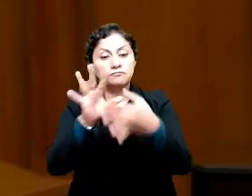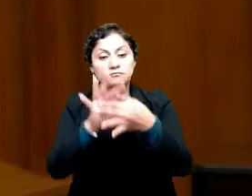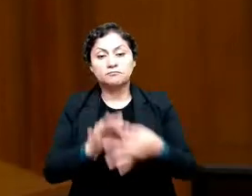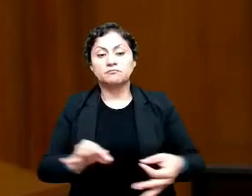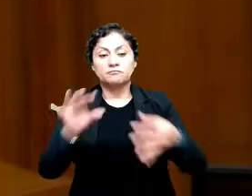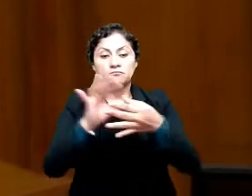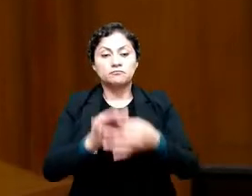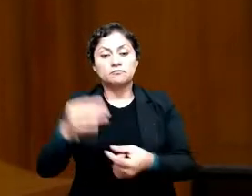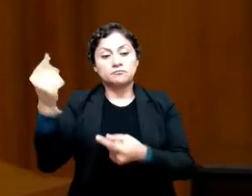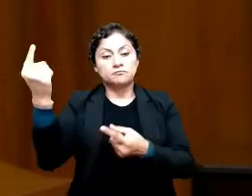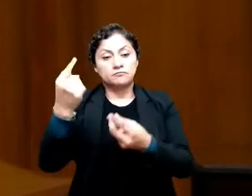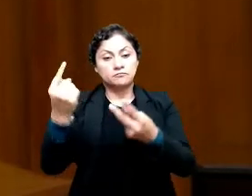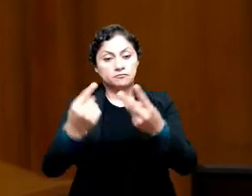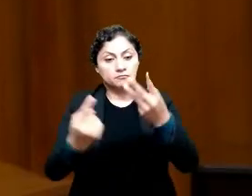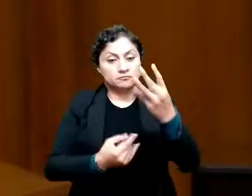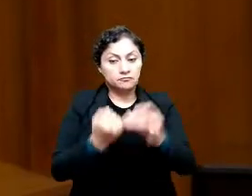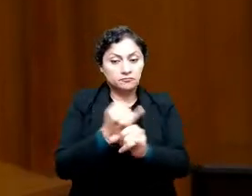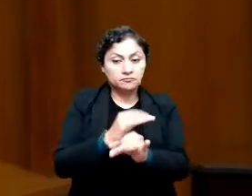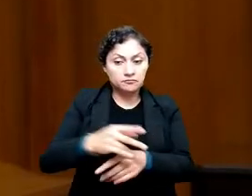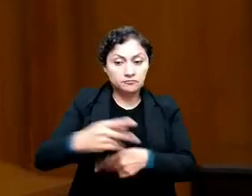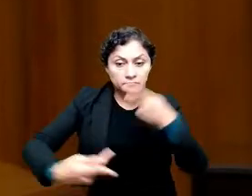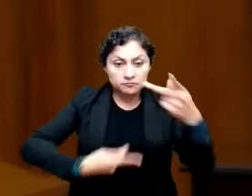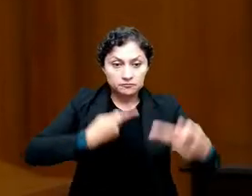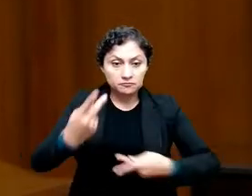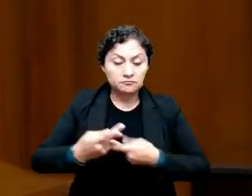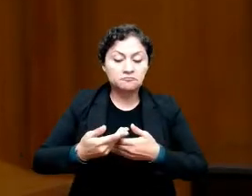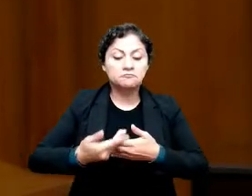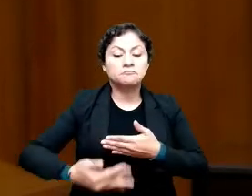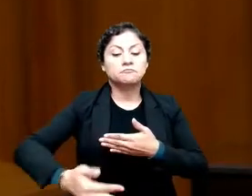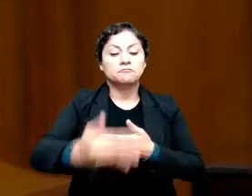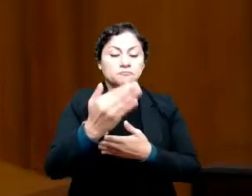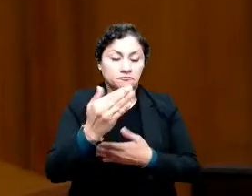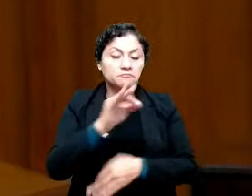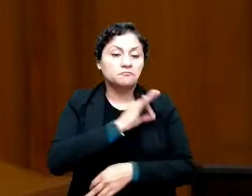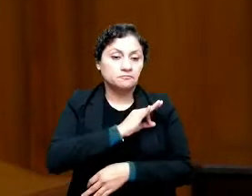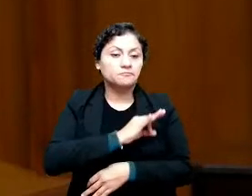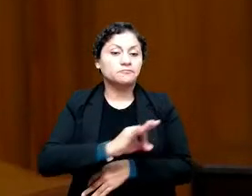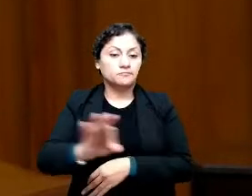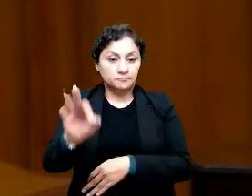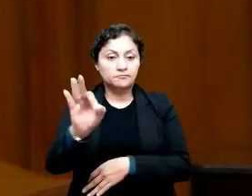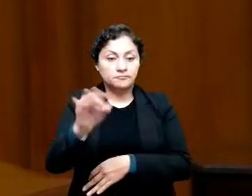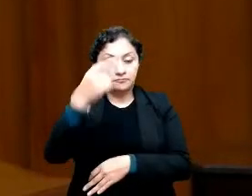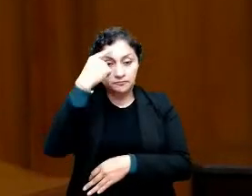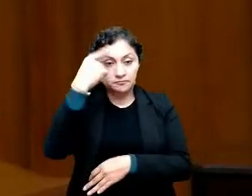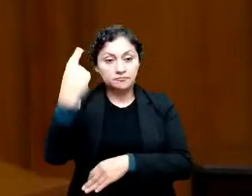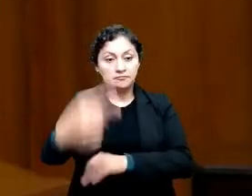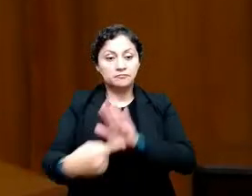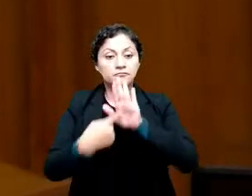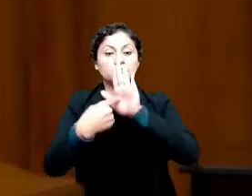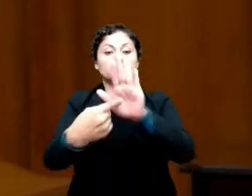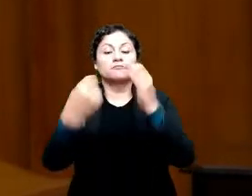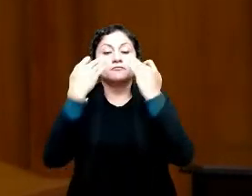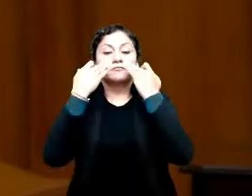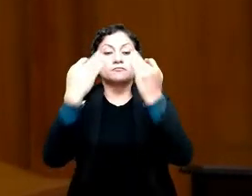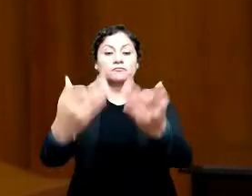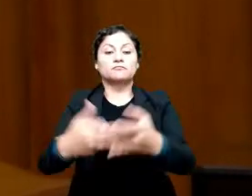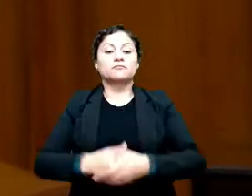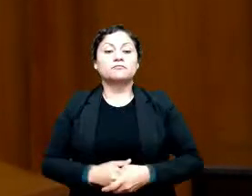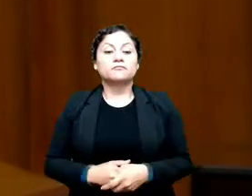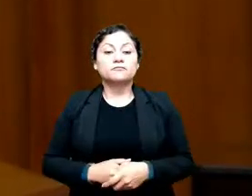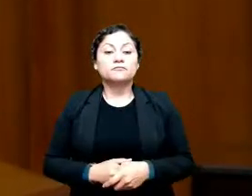los requerimientos de información a lo largo de este ejercicio de rendición de cuentas.